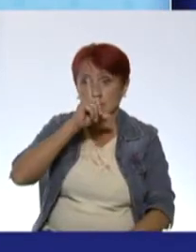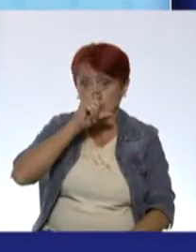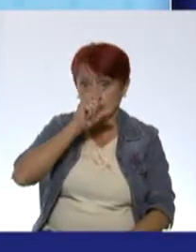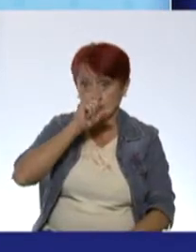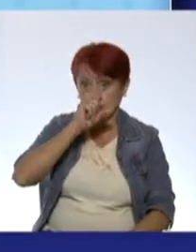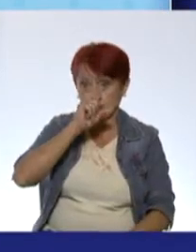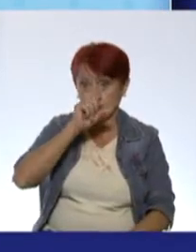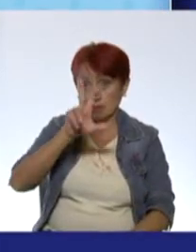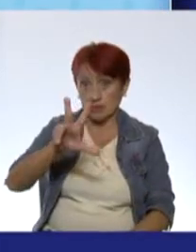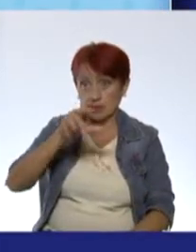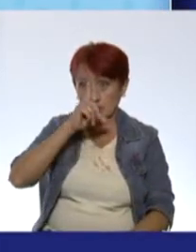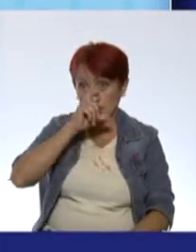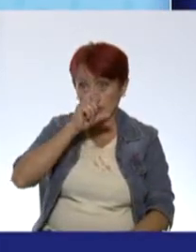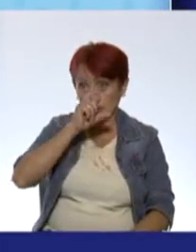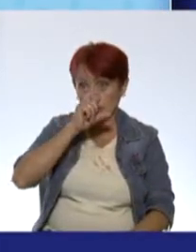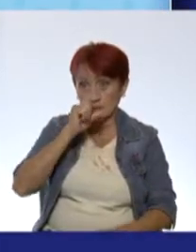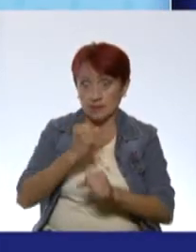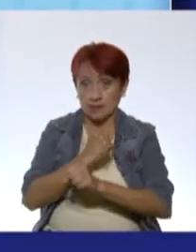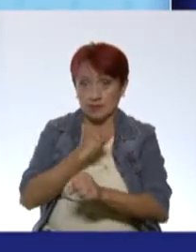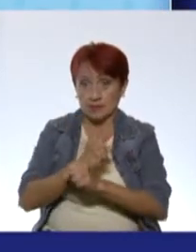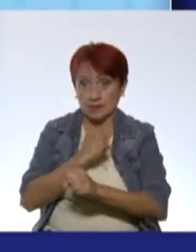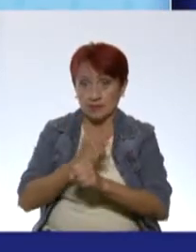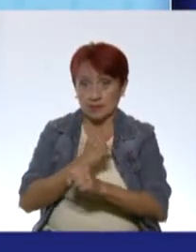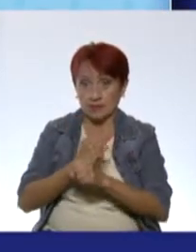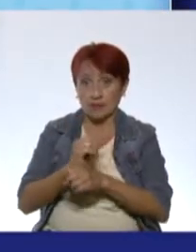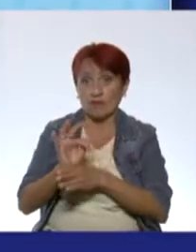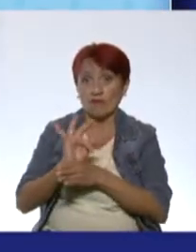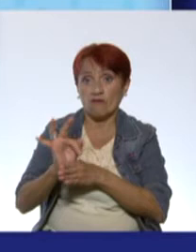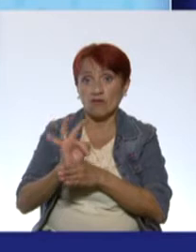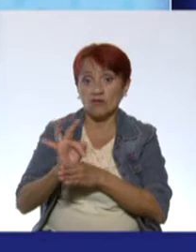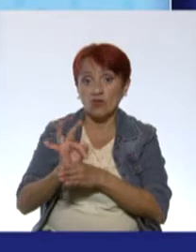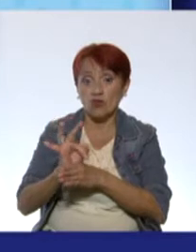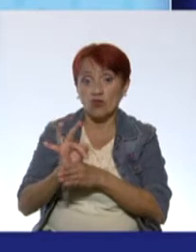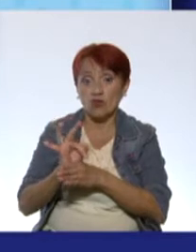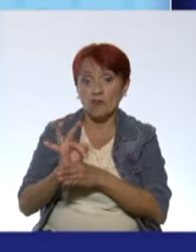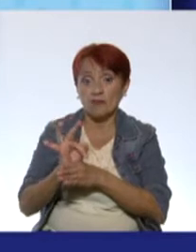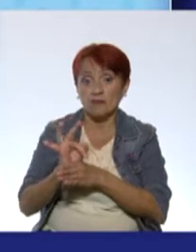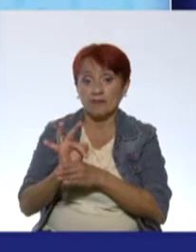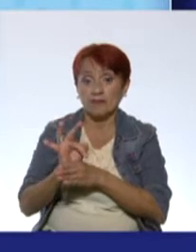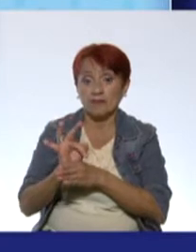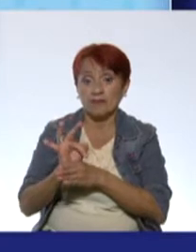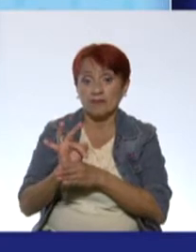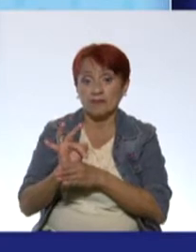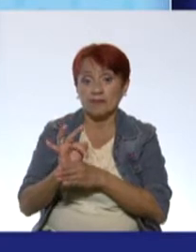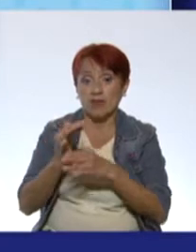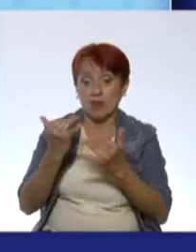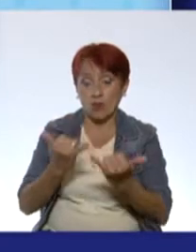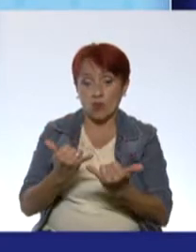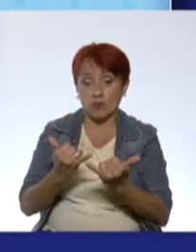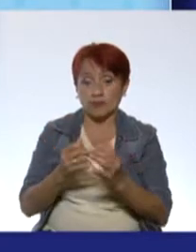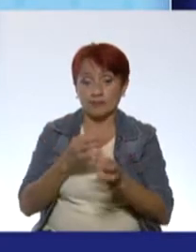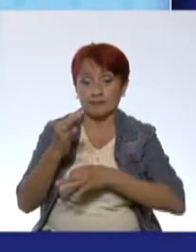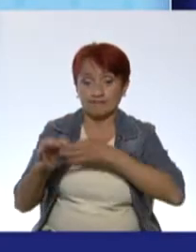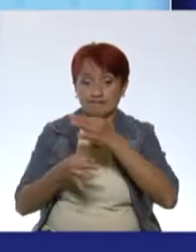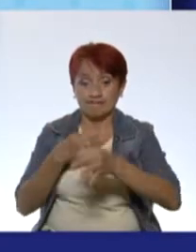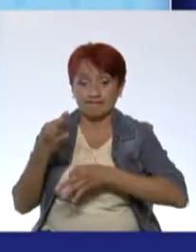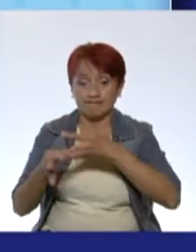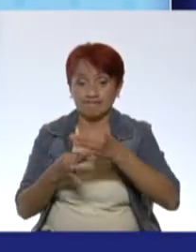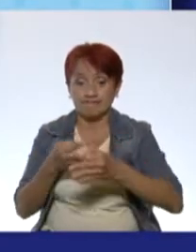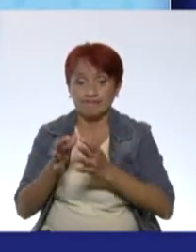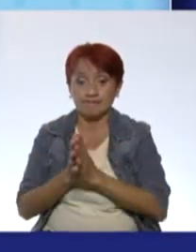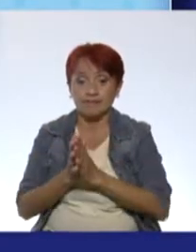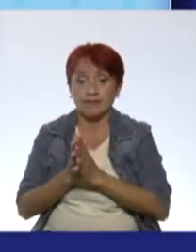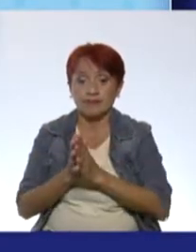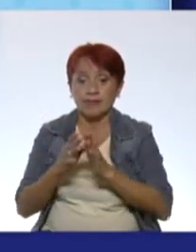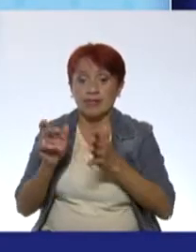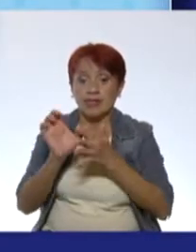Para tercer año, el día de hoy vamos a seguir trabajando con lo que es función afín, ¿ok? Pero para este caso vamos